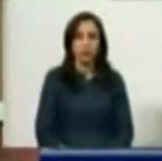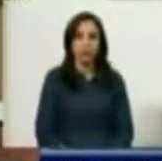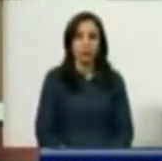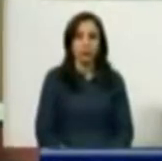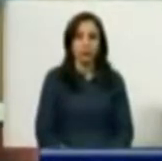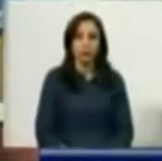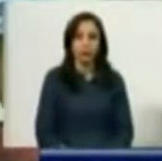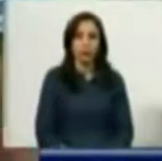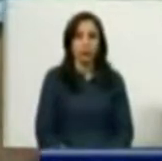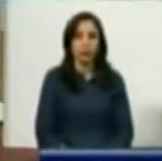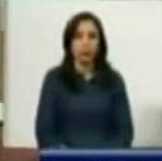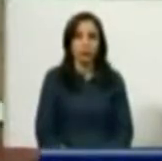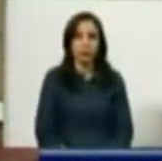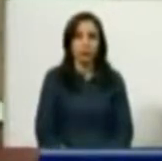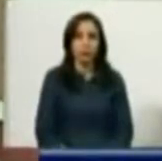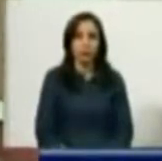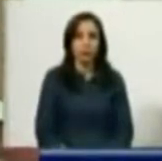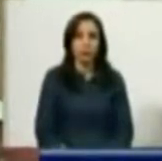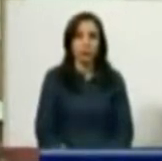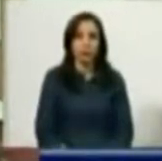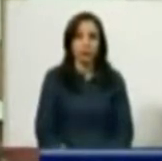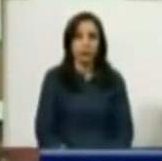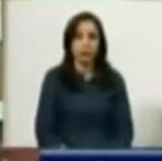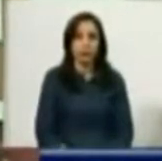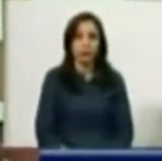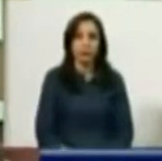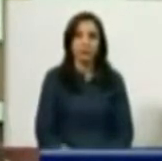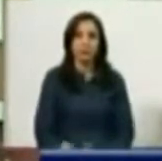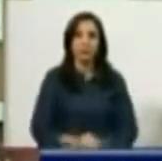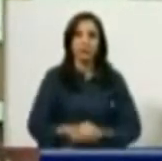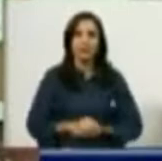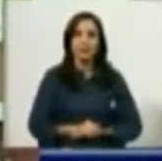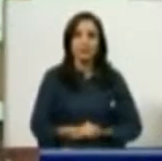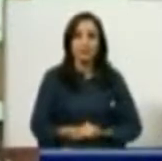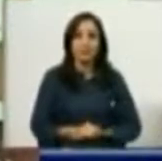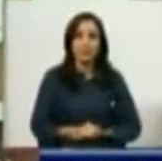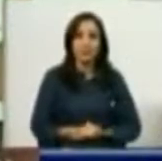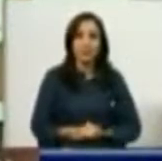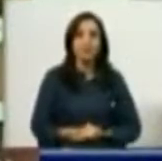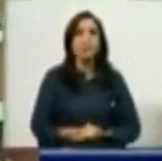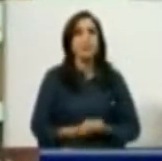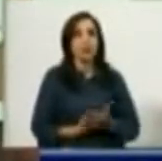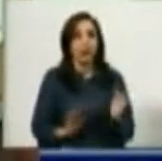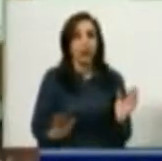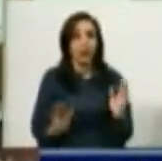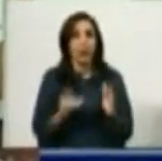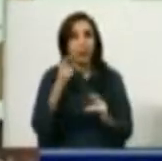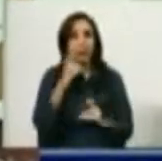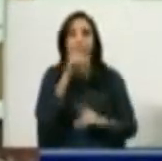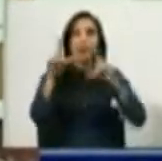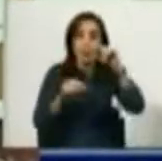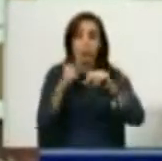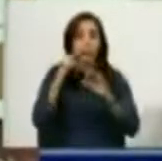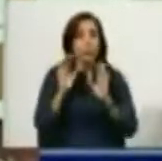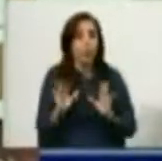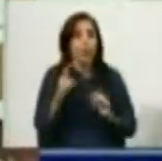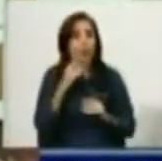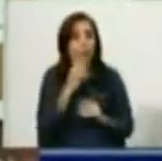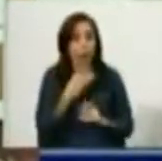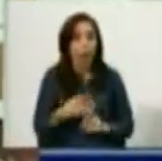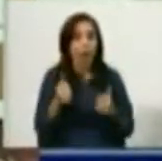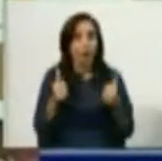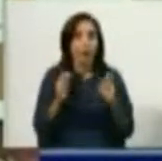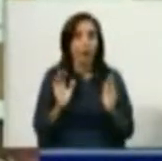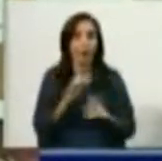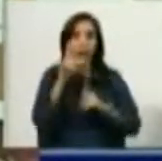quiérese de aquí de la guaira Viene cada cuatro años pero vamos a leer este Twitter que está bien bueno